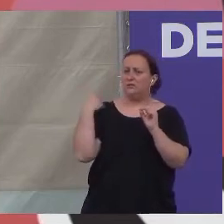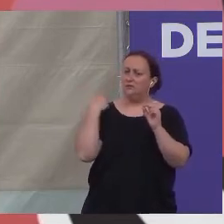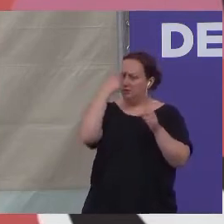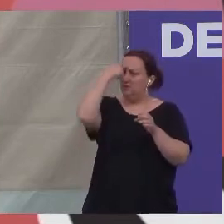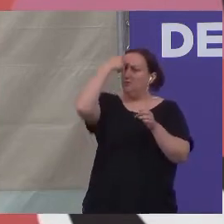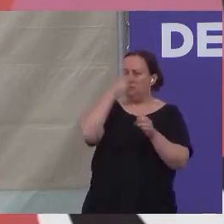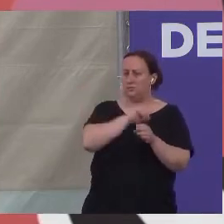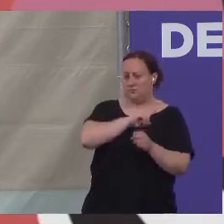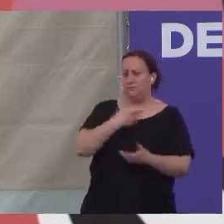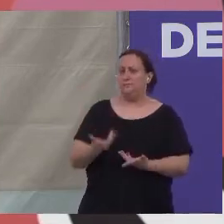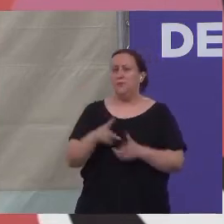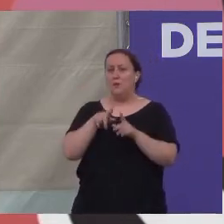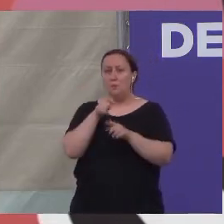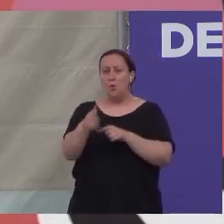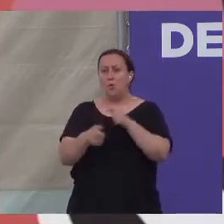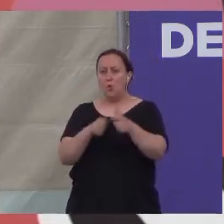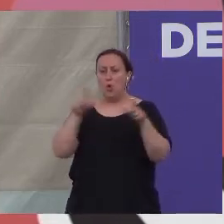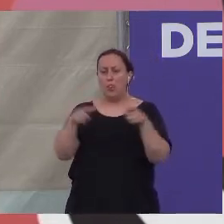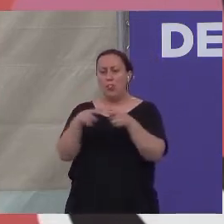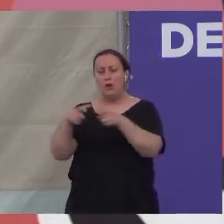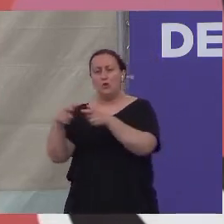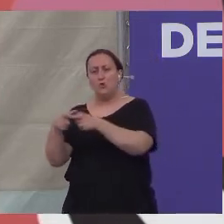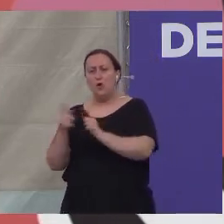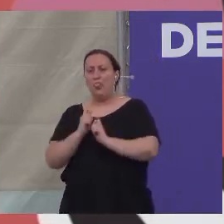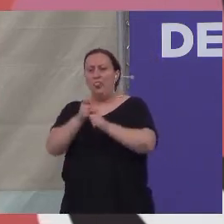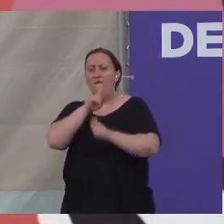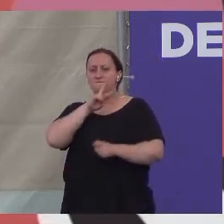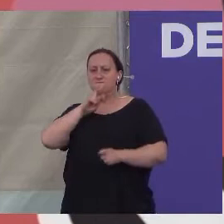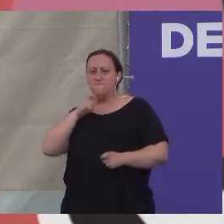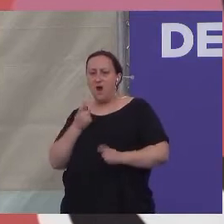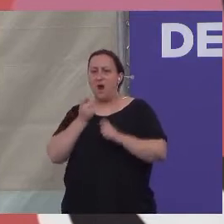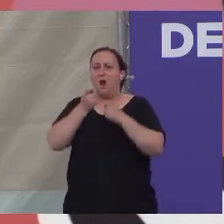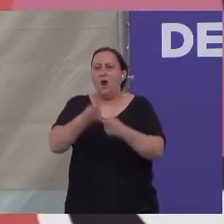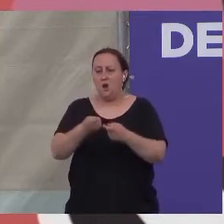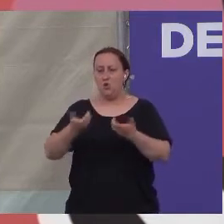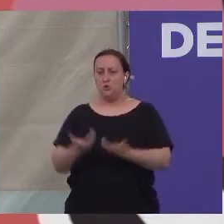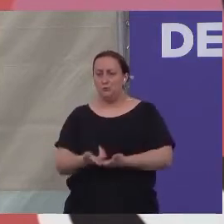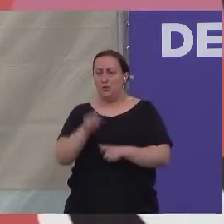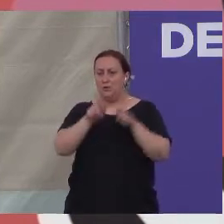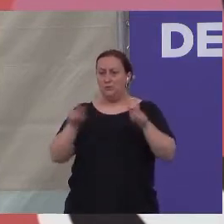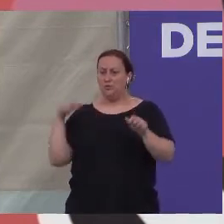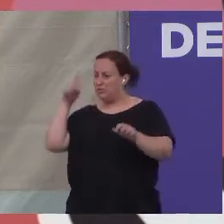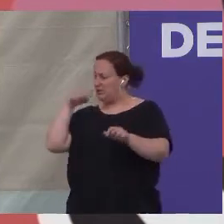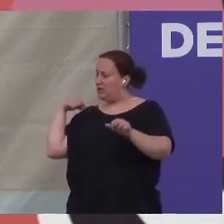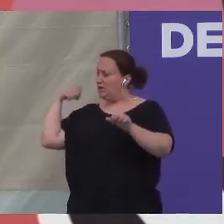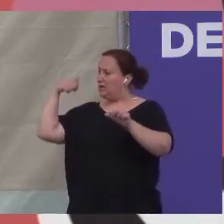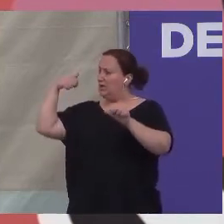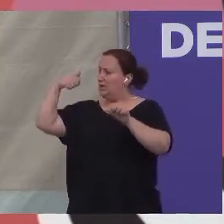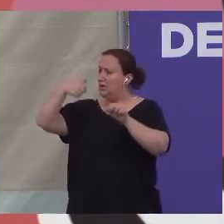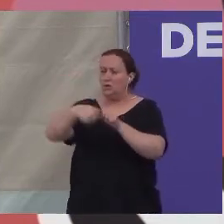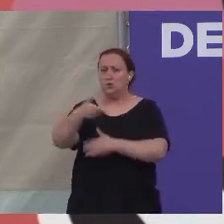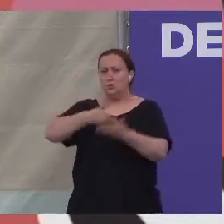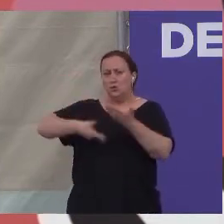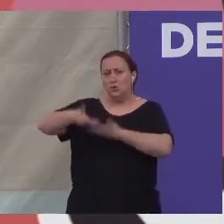promocionaría nuestras posturas y conseguiría dotar a los círculos de un valor añadido. Las personas que durante estos años hemos estado colaborando con los